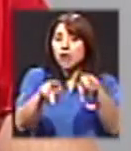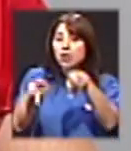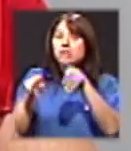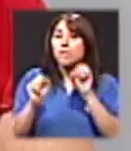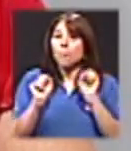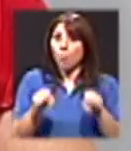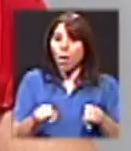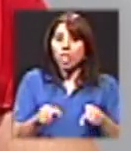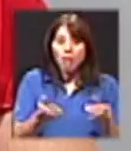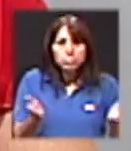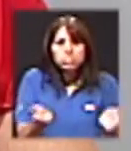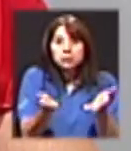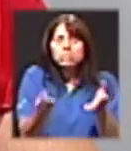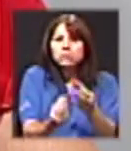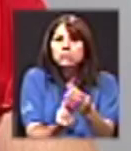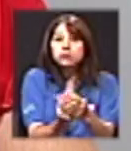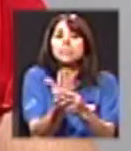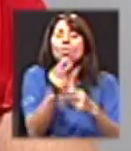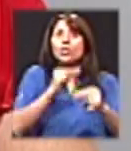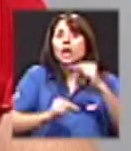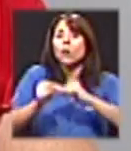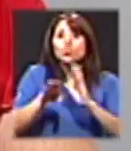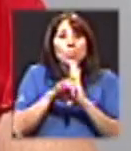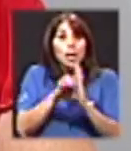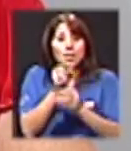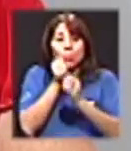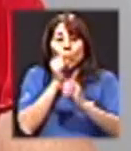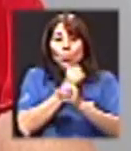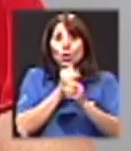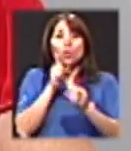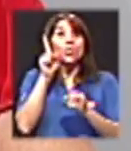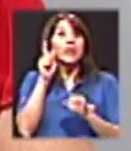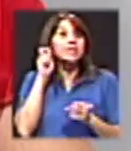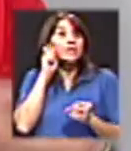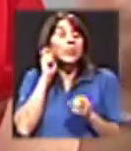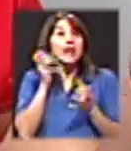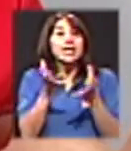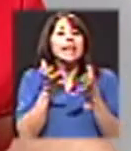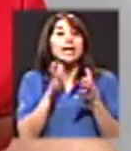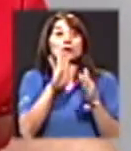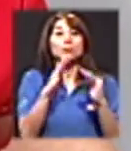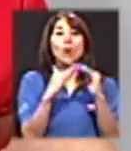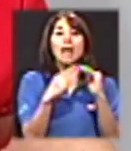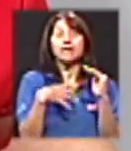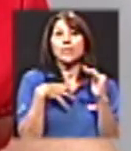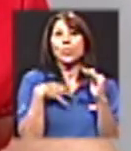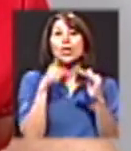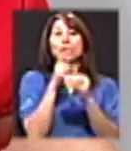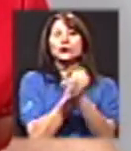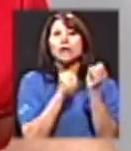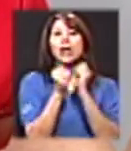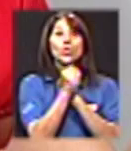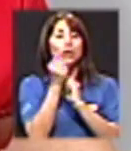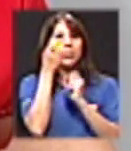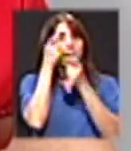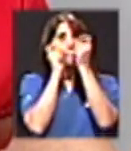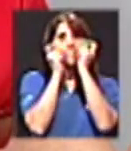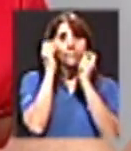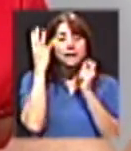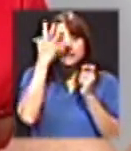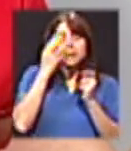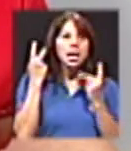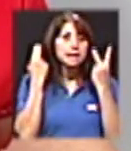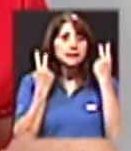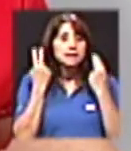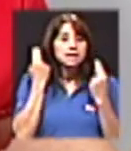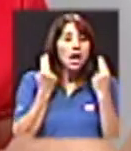un negocio, desde un salón de belleza que quiera poner una señora en la sala de la casa, a no sé, el señor que